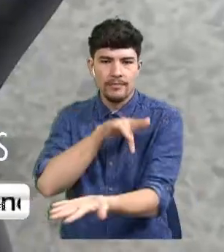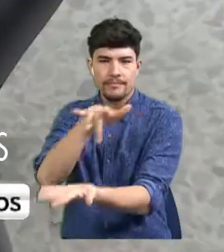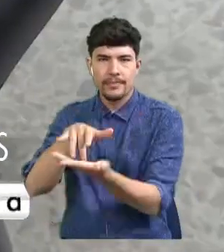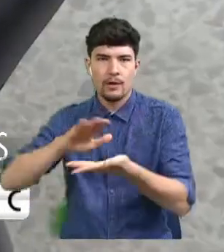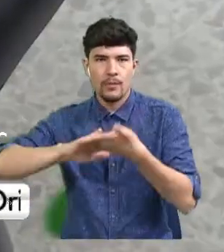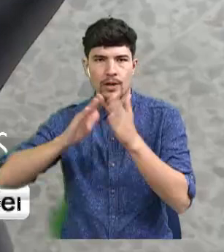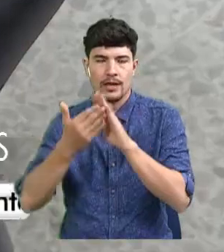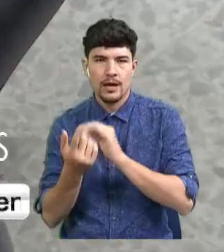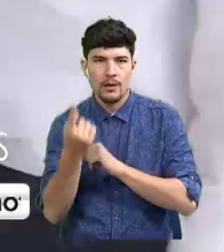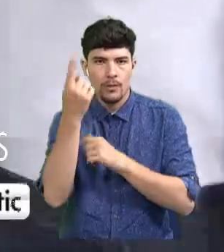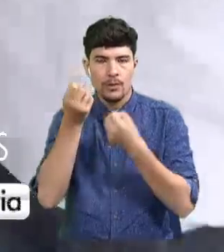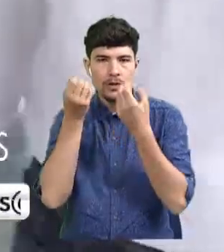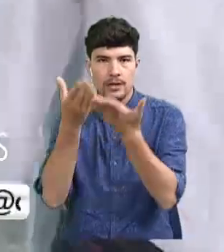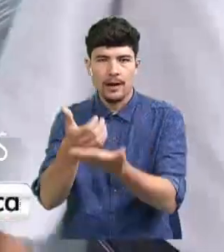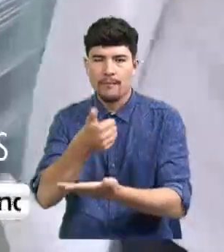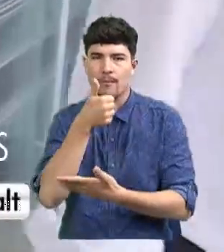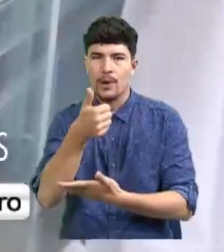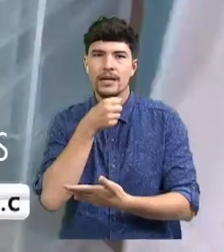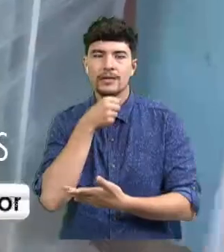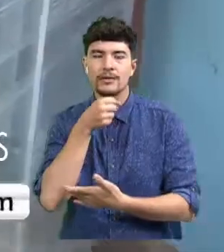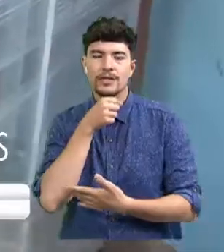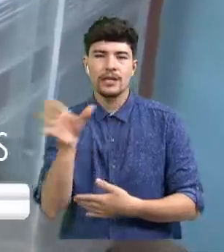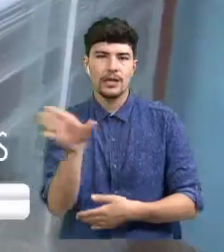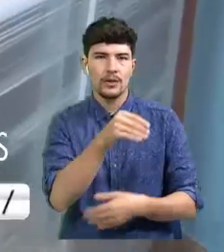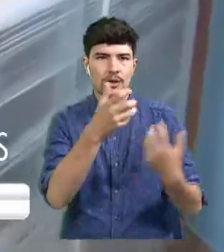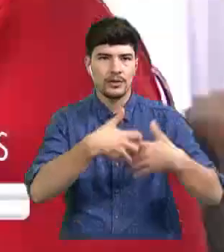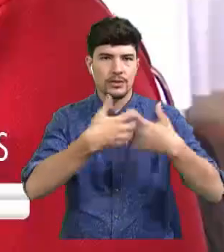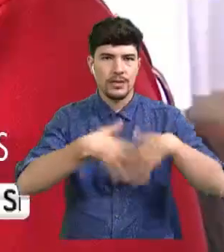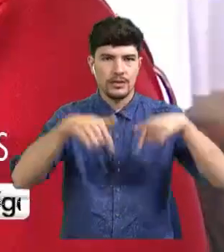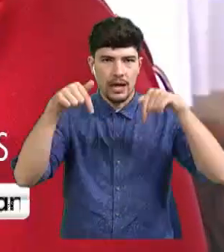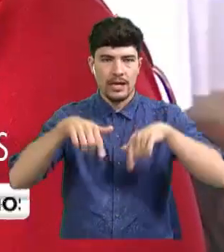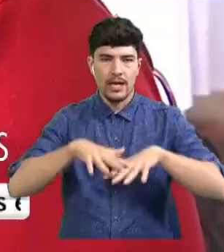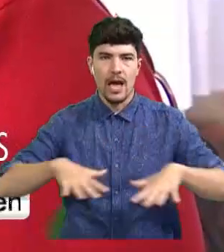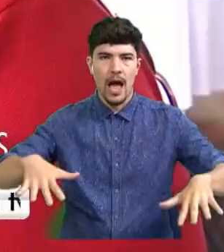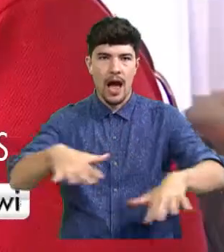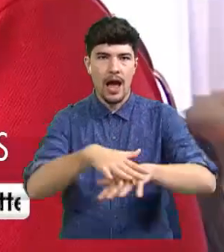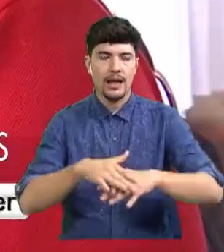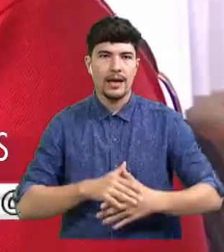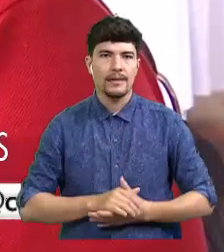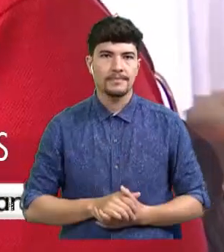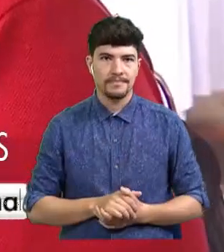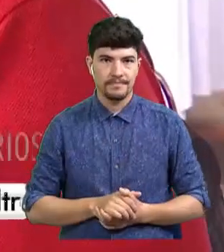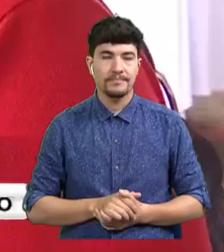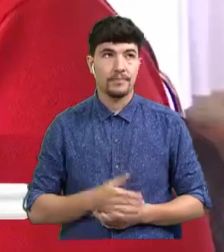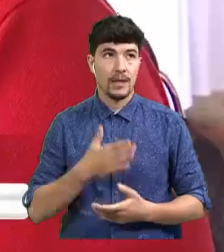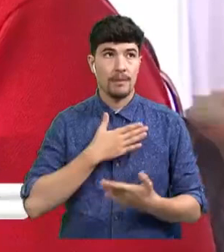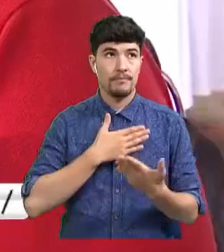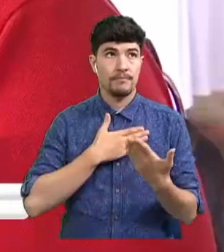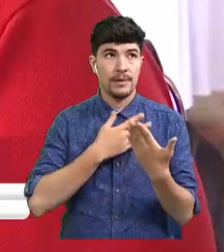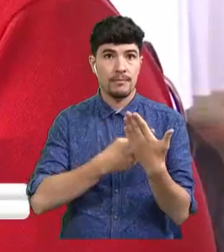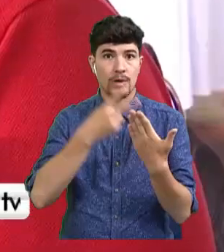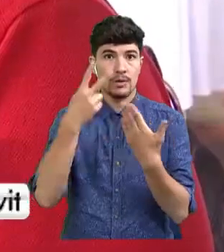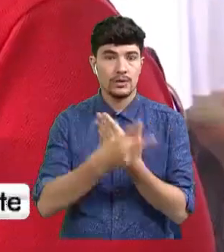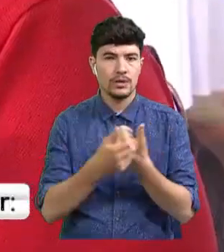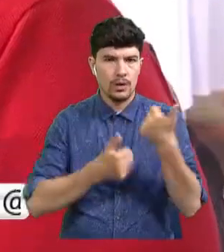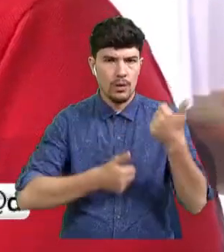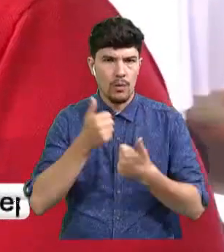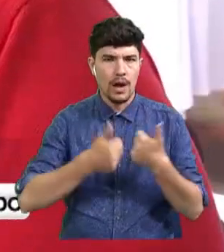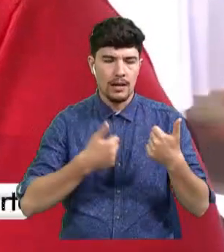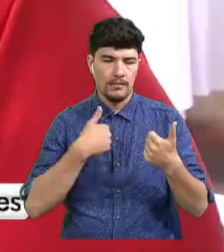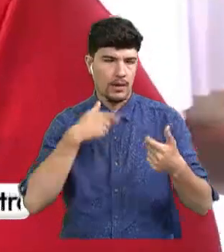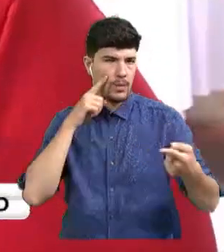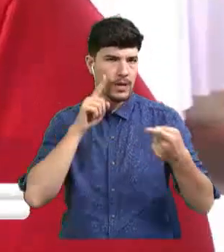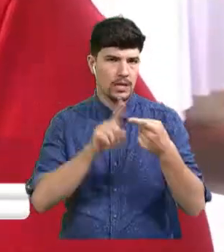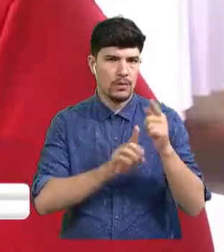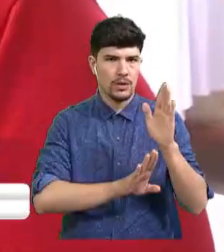1, llevando muy buenas noticias a los empresarios de este sector. Mi proyecto es hacer crecer más mi